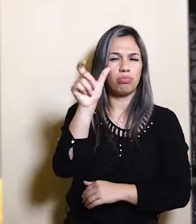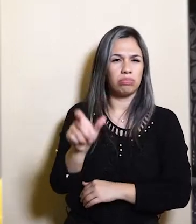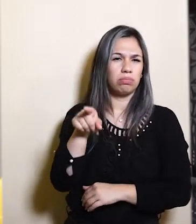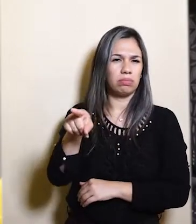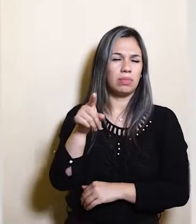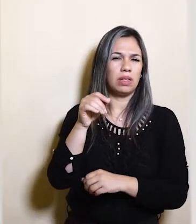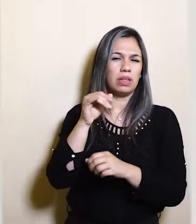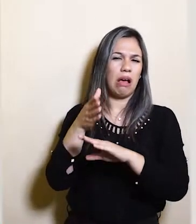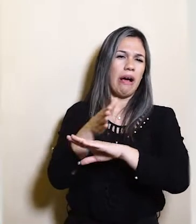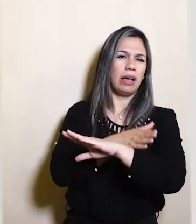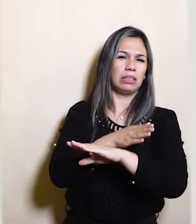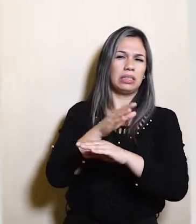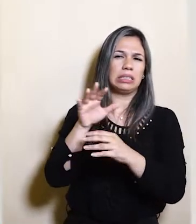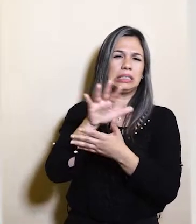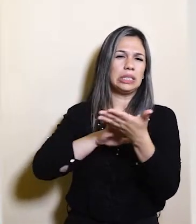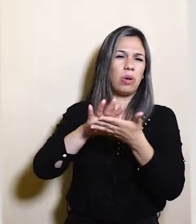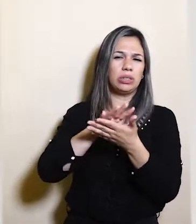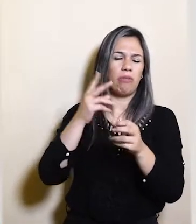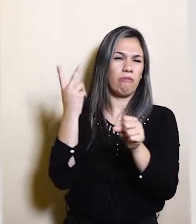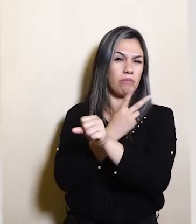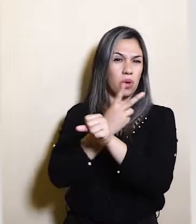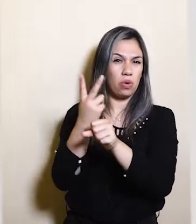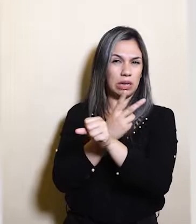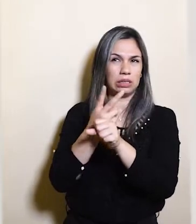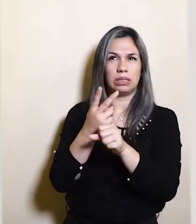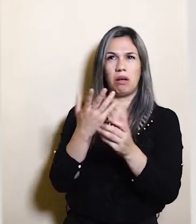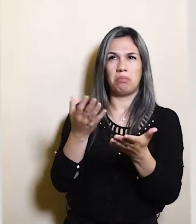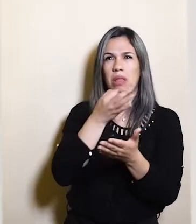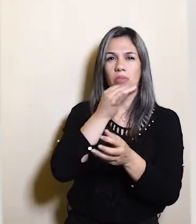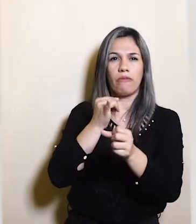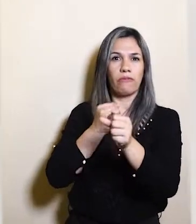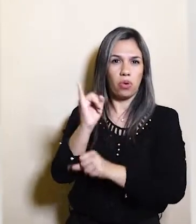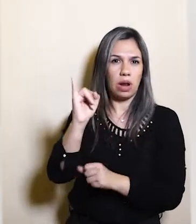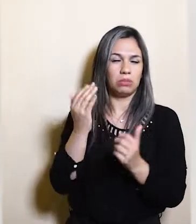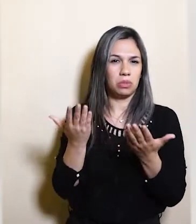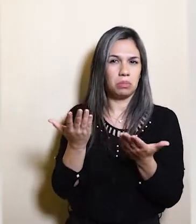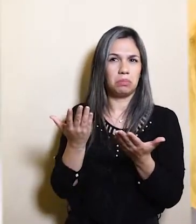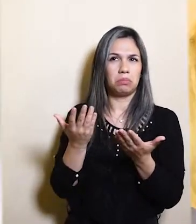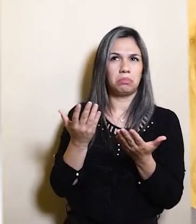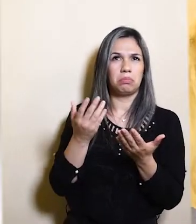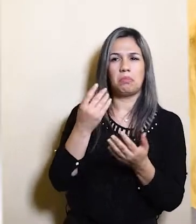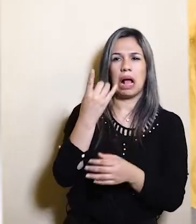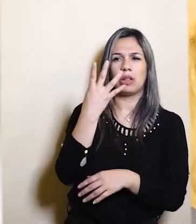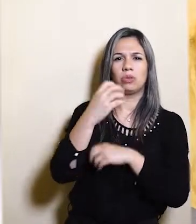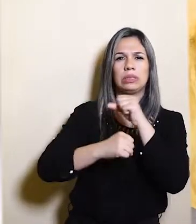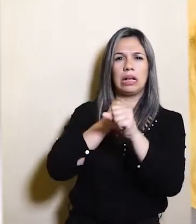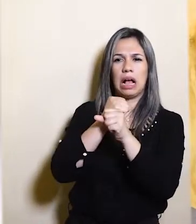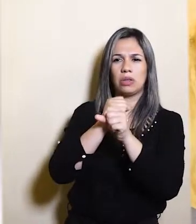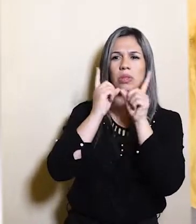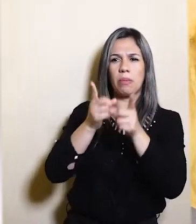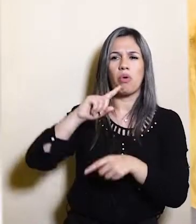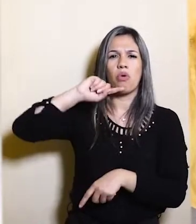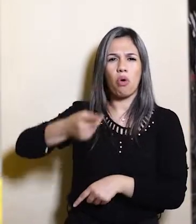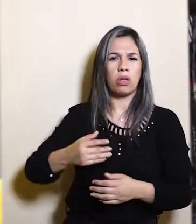sido sometida a una situación de extrema violencia como es esto, como implica una violación sistemática y una maternidad